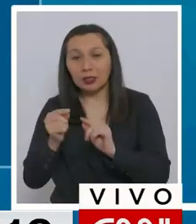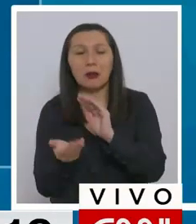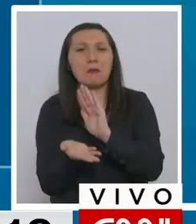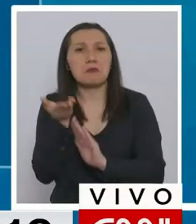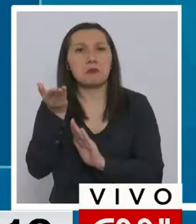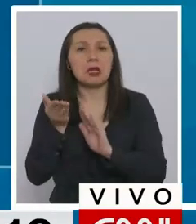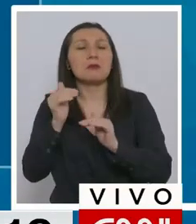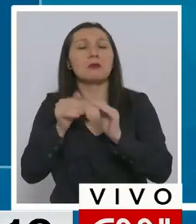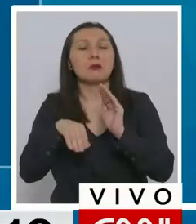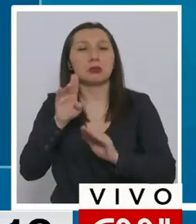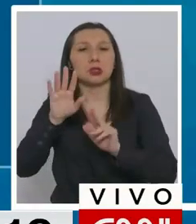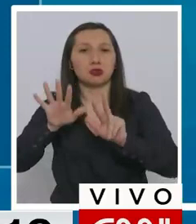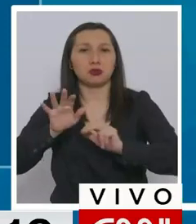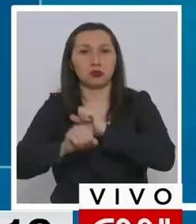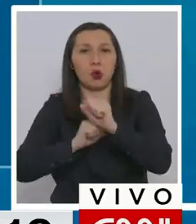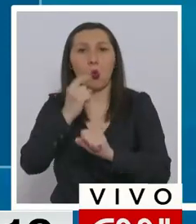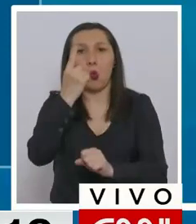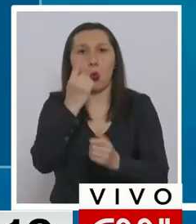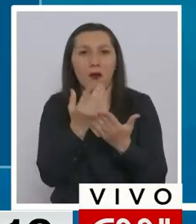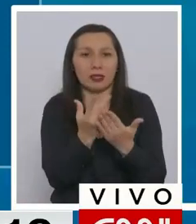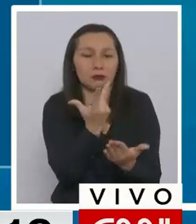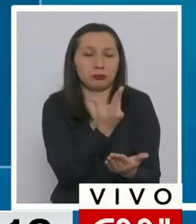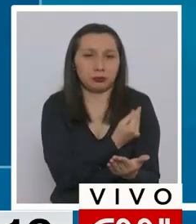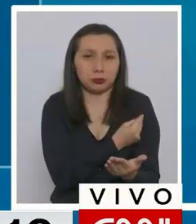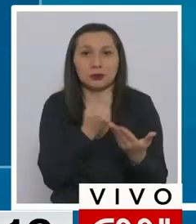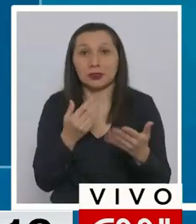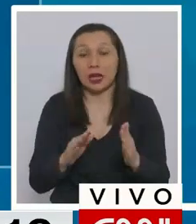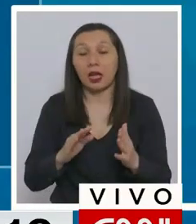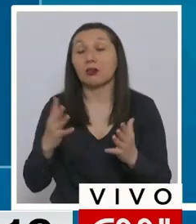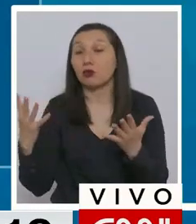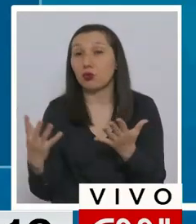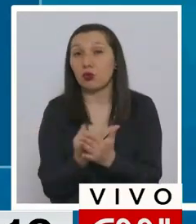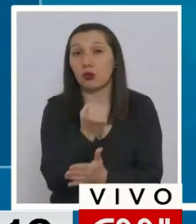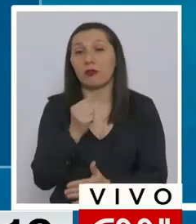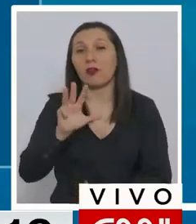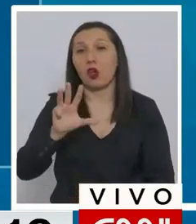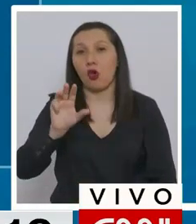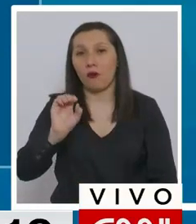43.573.000 dosis de vacunas, obviamente para